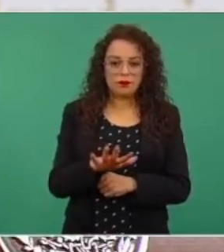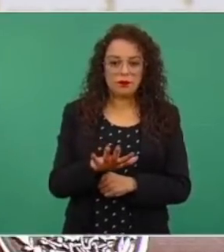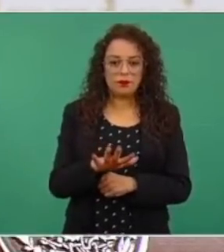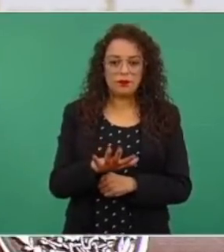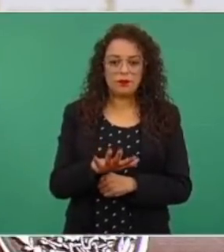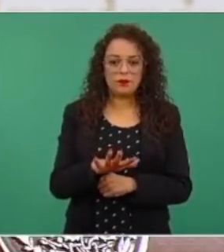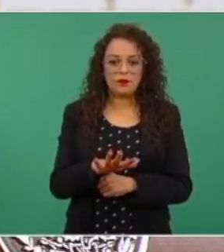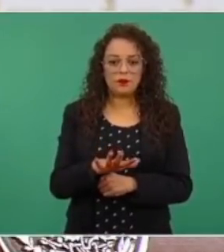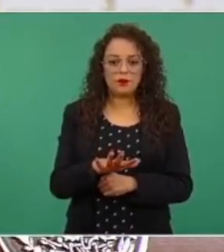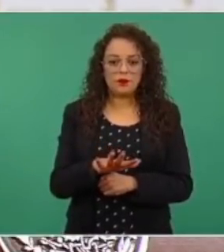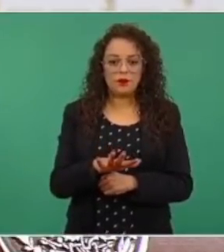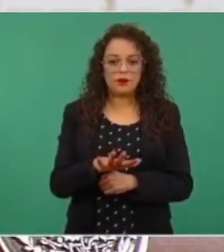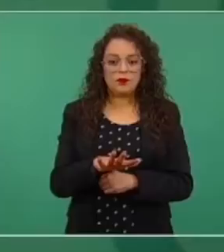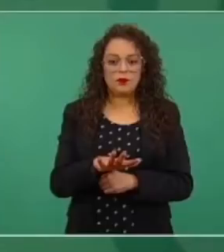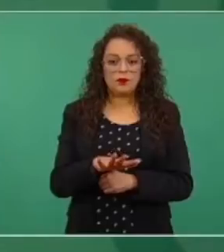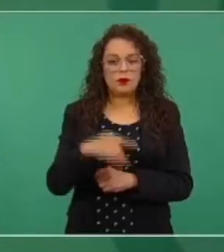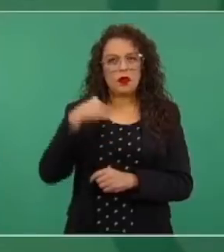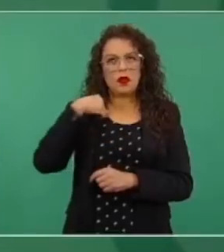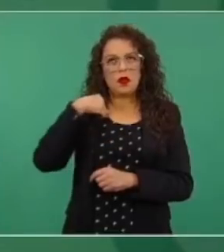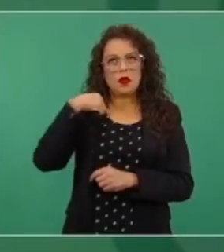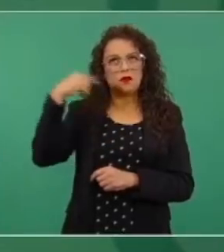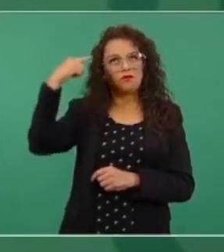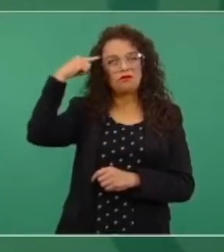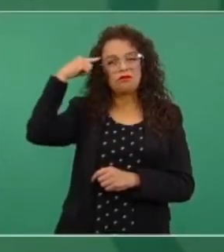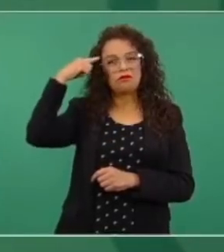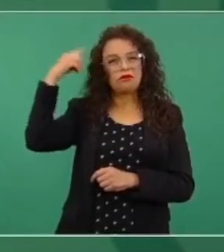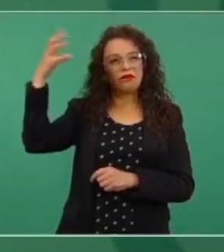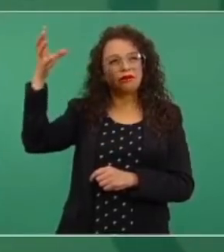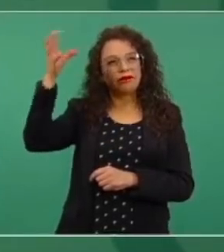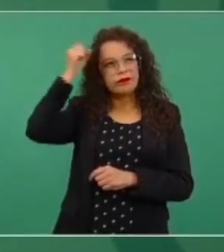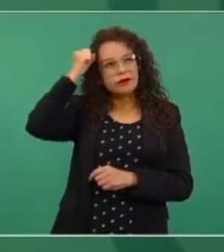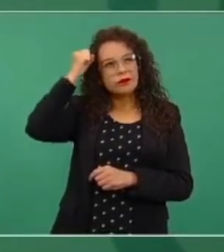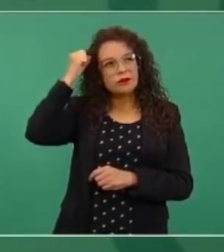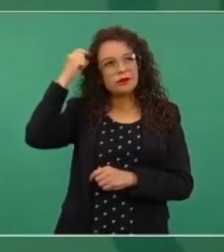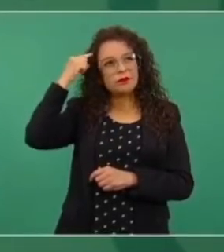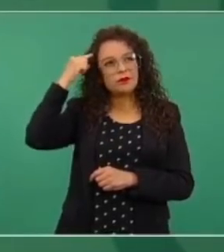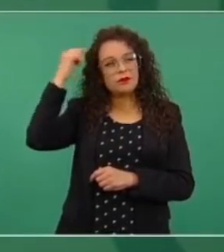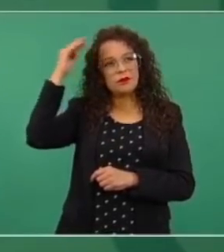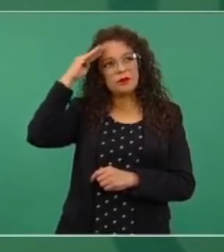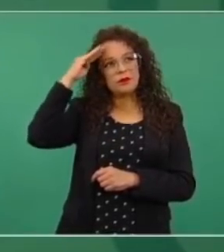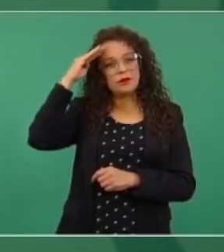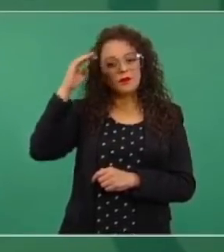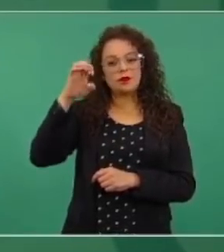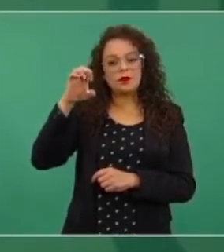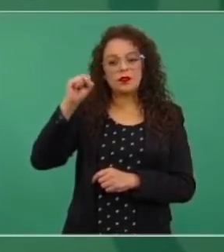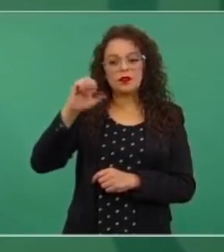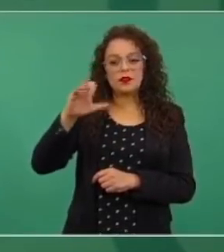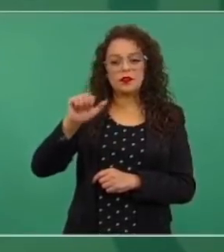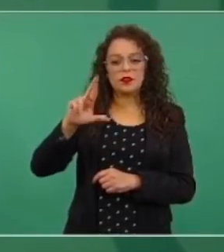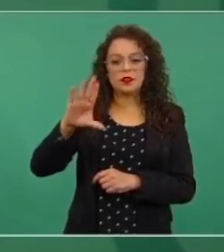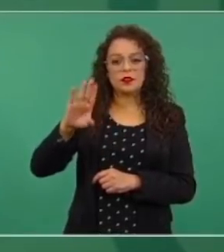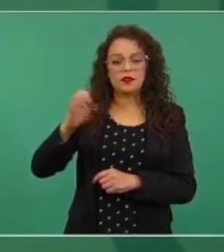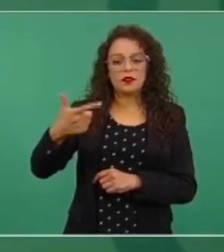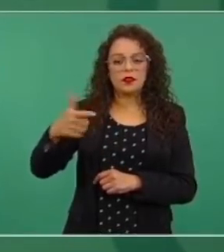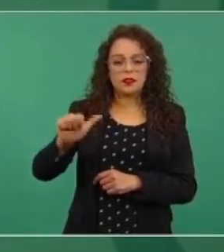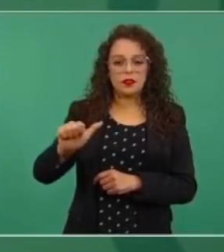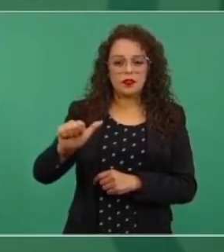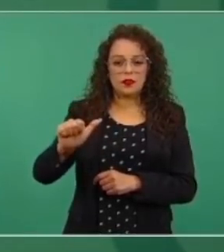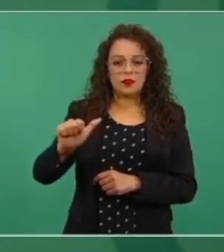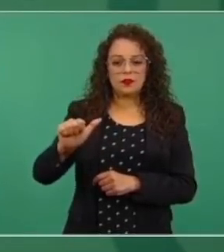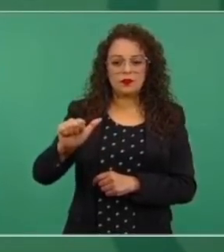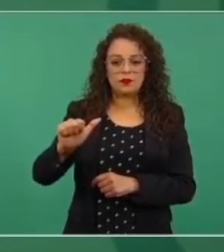Se me viene a la cabeza, a la memoria, Escárcega,